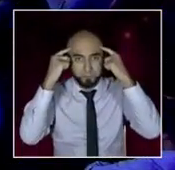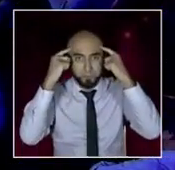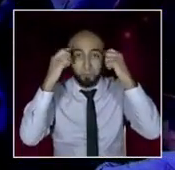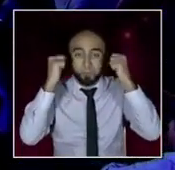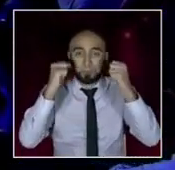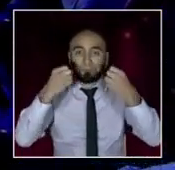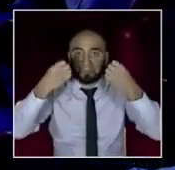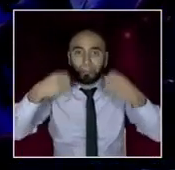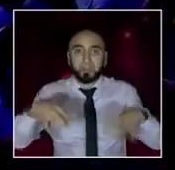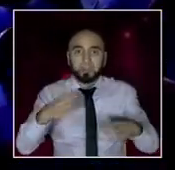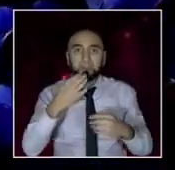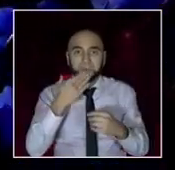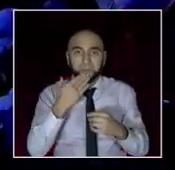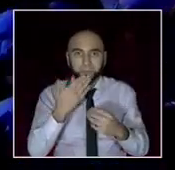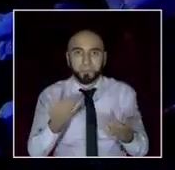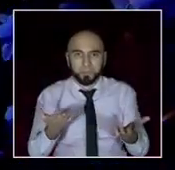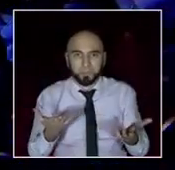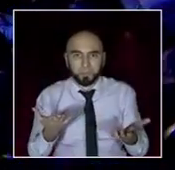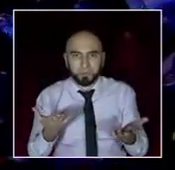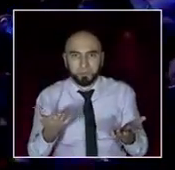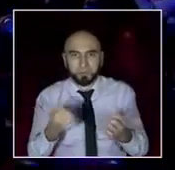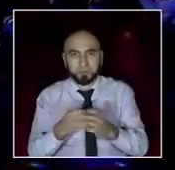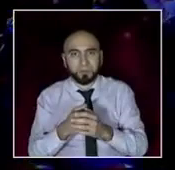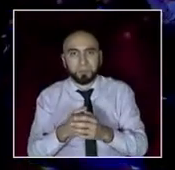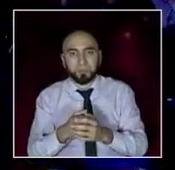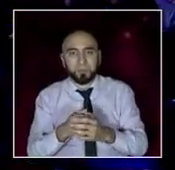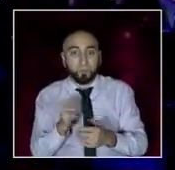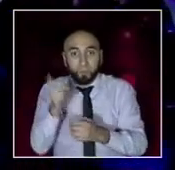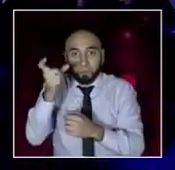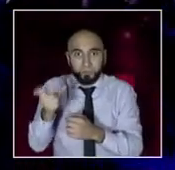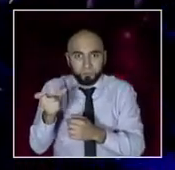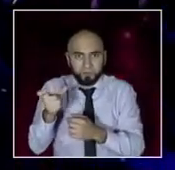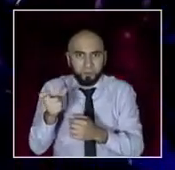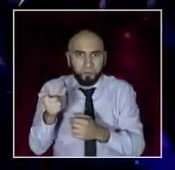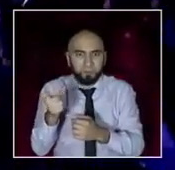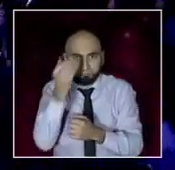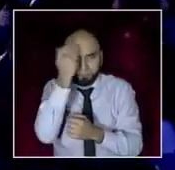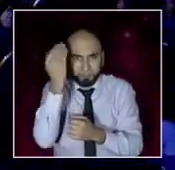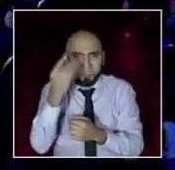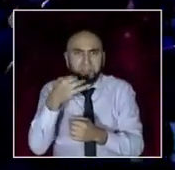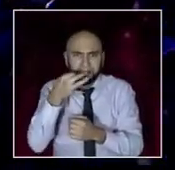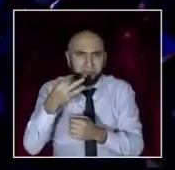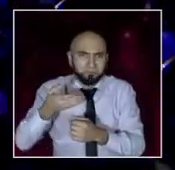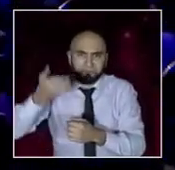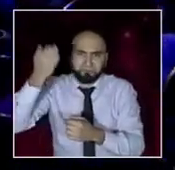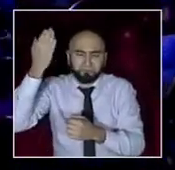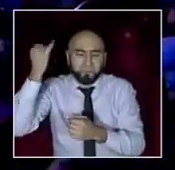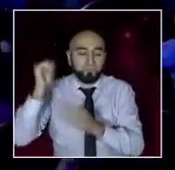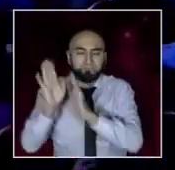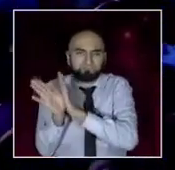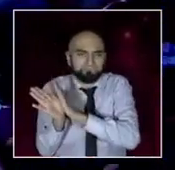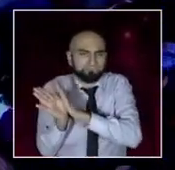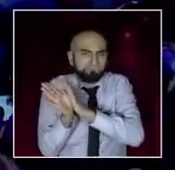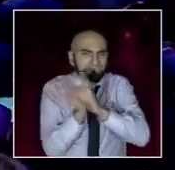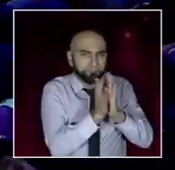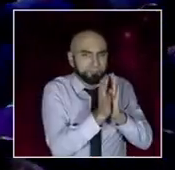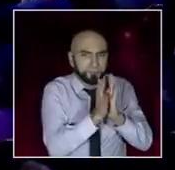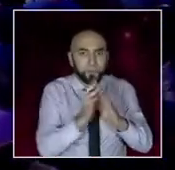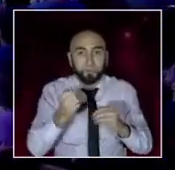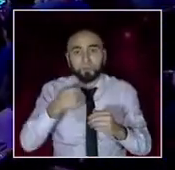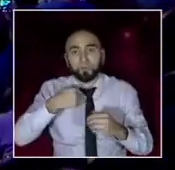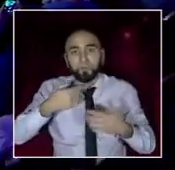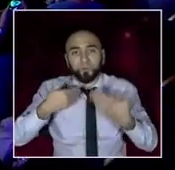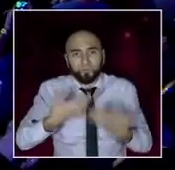manera. Un filósofo, David Hume, habló de esto hace mucho tiempo atrás. Ahora voy a volver al ser